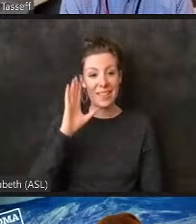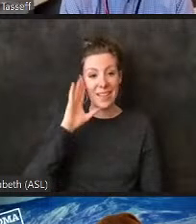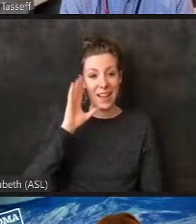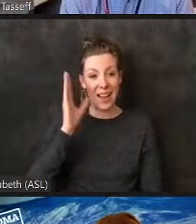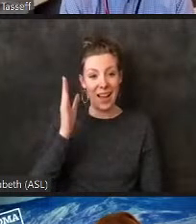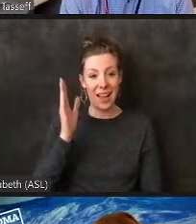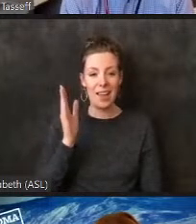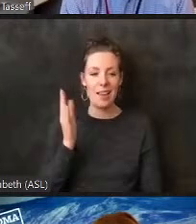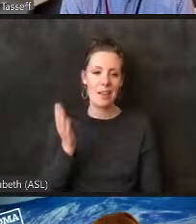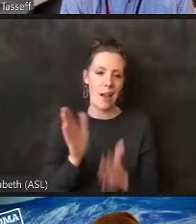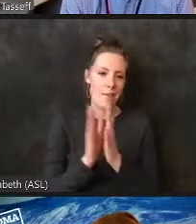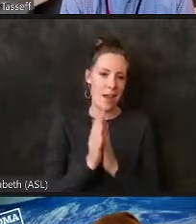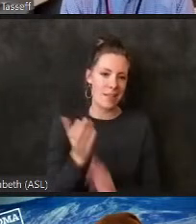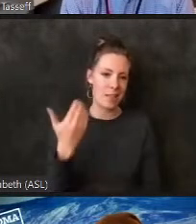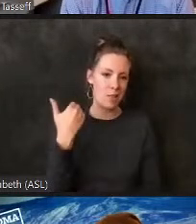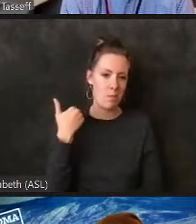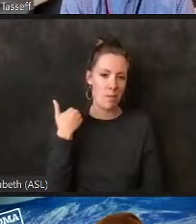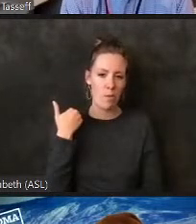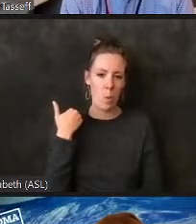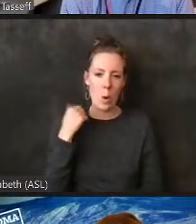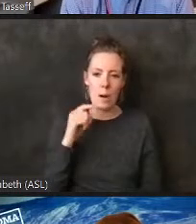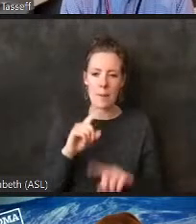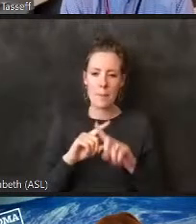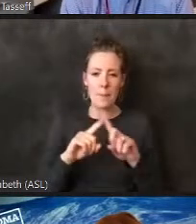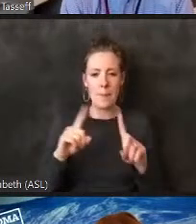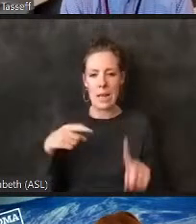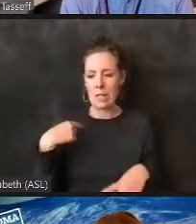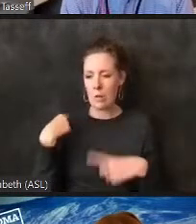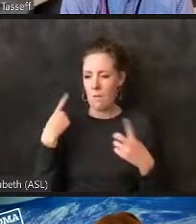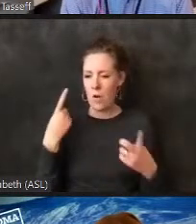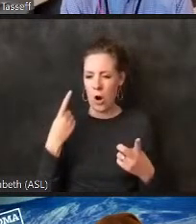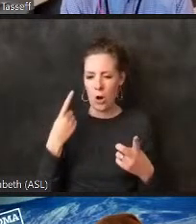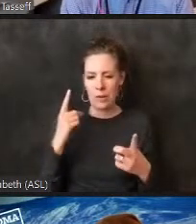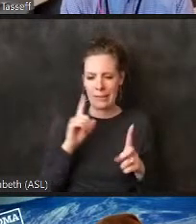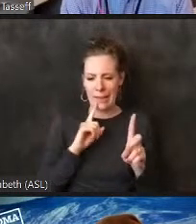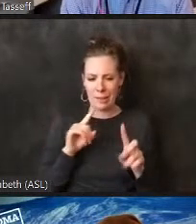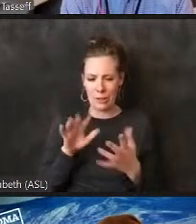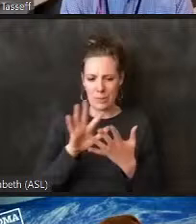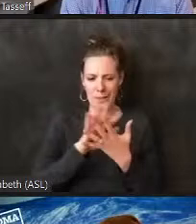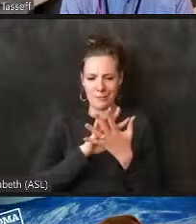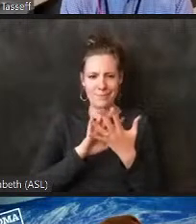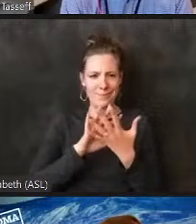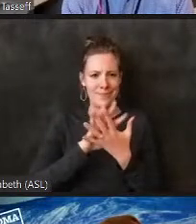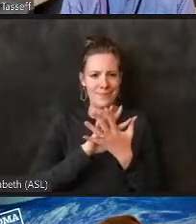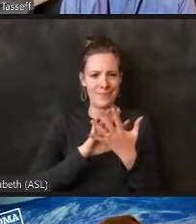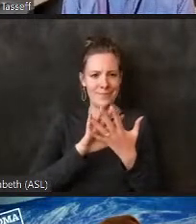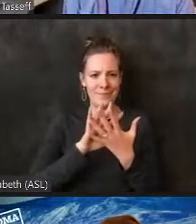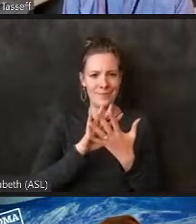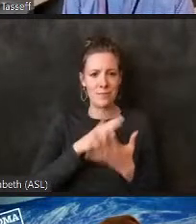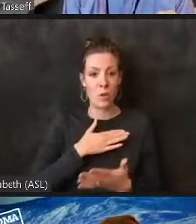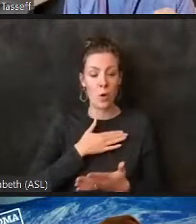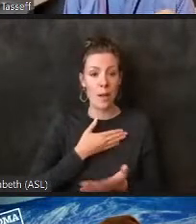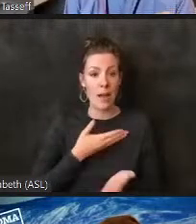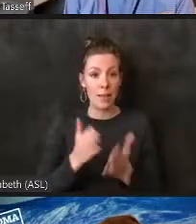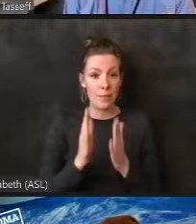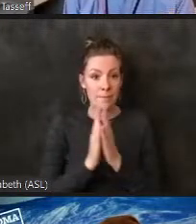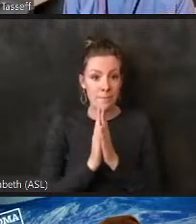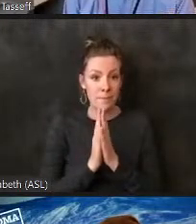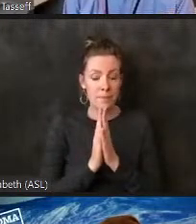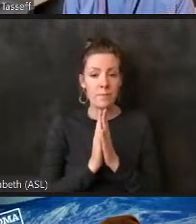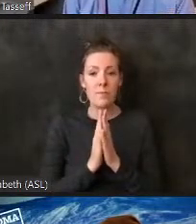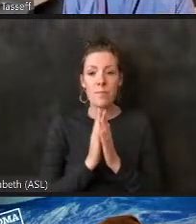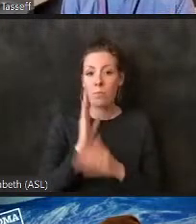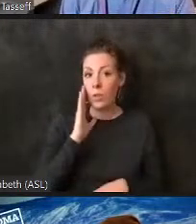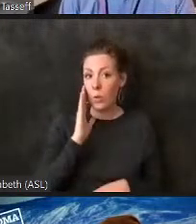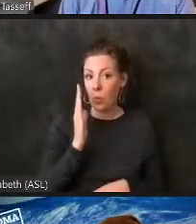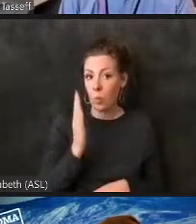but I haven't gotten a very definitive answer. He hecho esta pregunta otras varias veces antes,